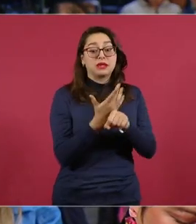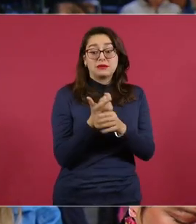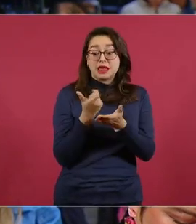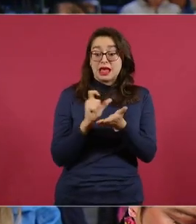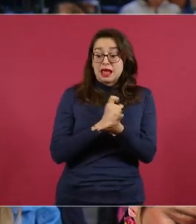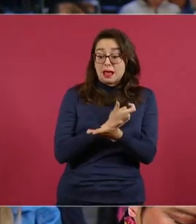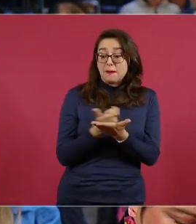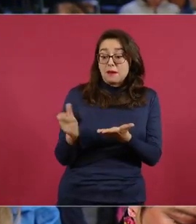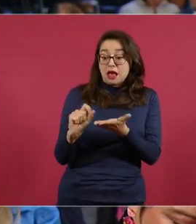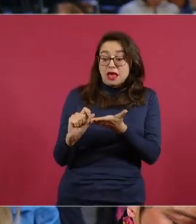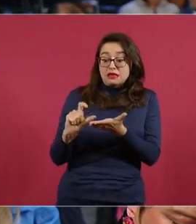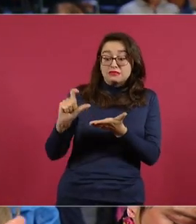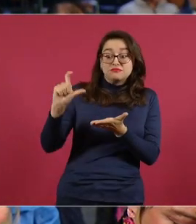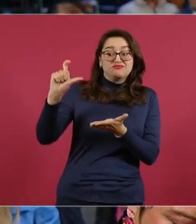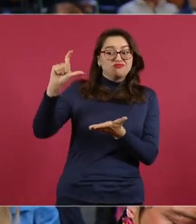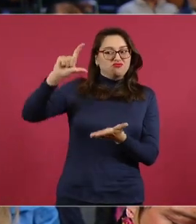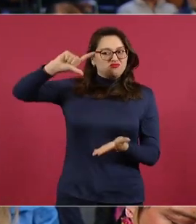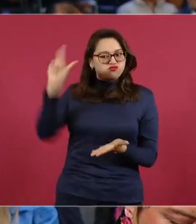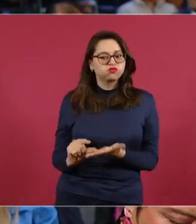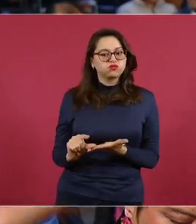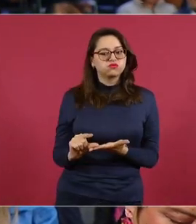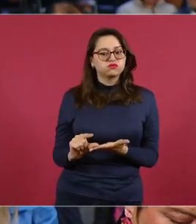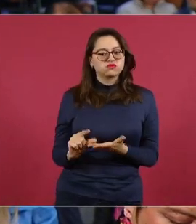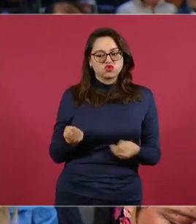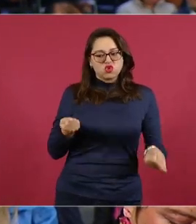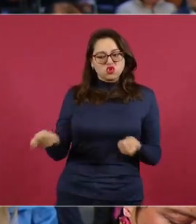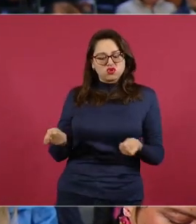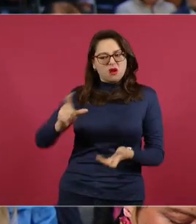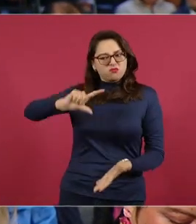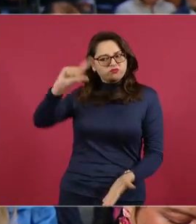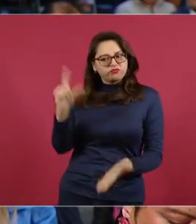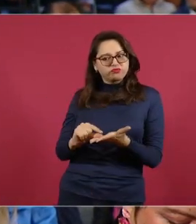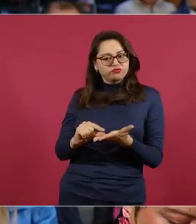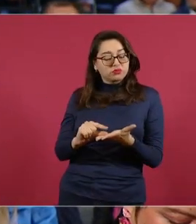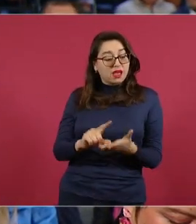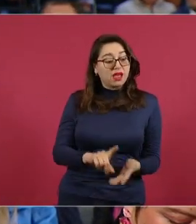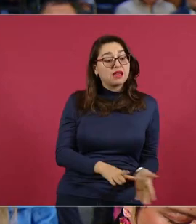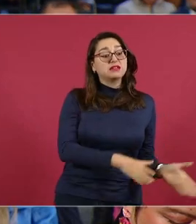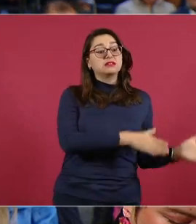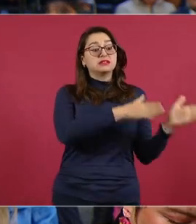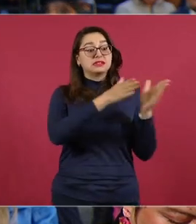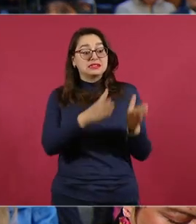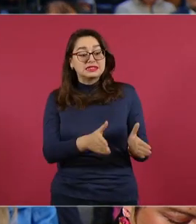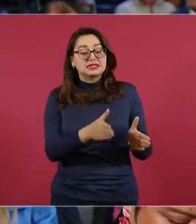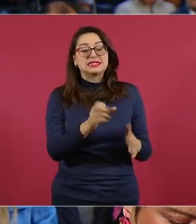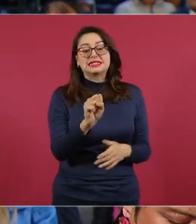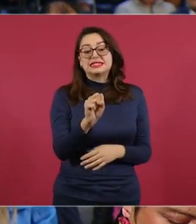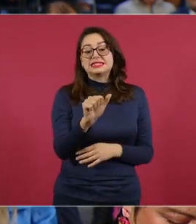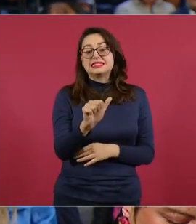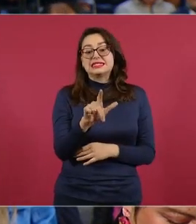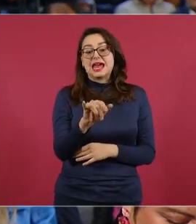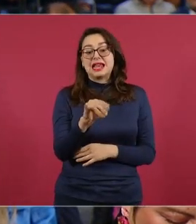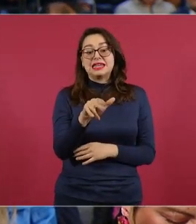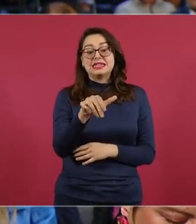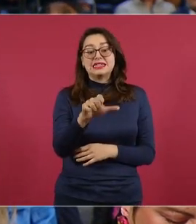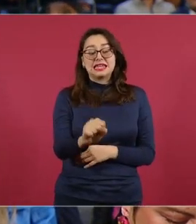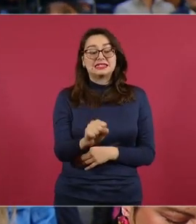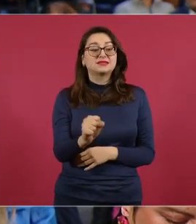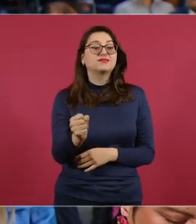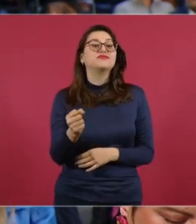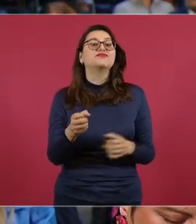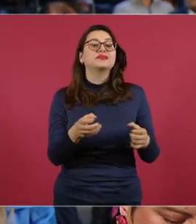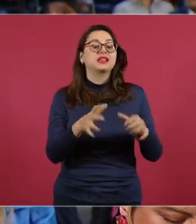de todos estos 36 años. De ahí viene el sexenio de Salinas de Gortari, se aumenta el número de senadores al